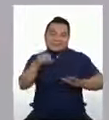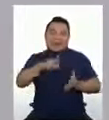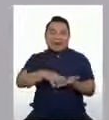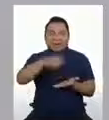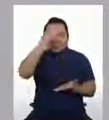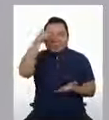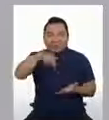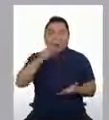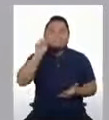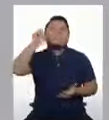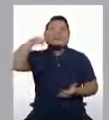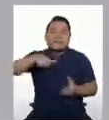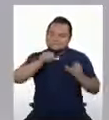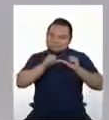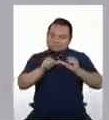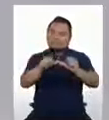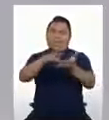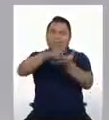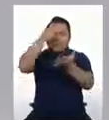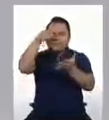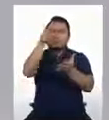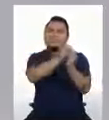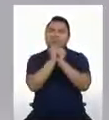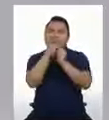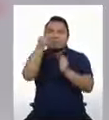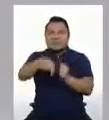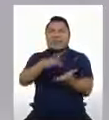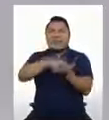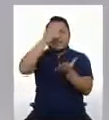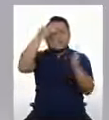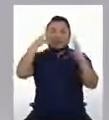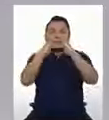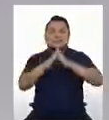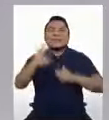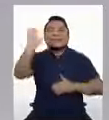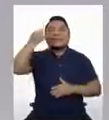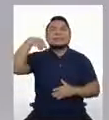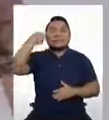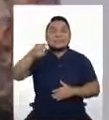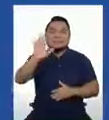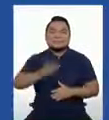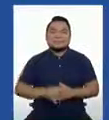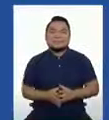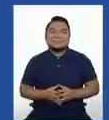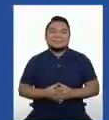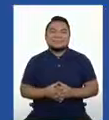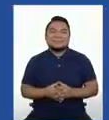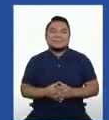día de hoy. Nos vemos mañana para seguir aprendiendo juntos en Aprendo en Casa. Hasta mañana.